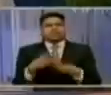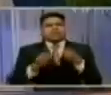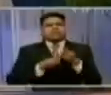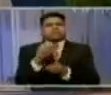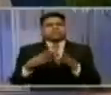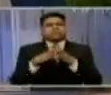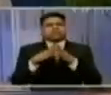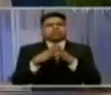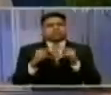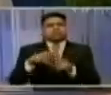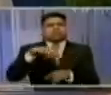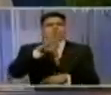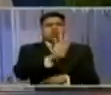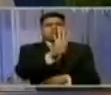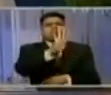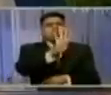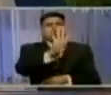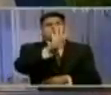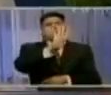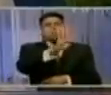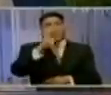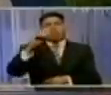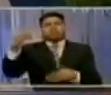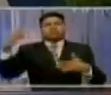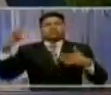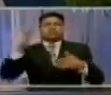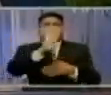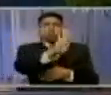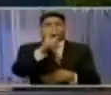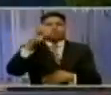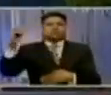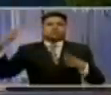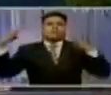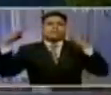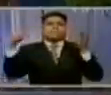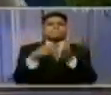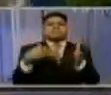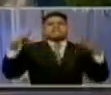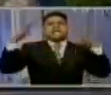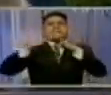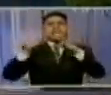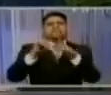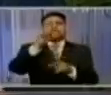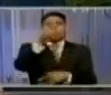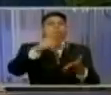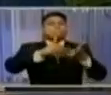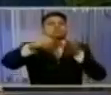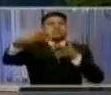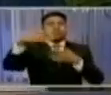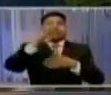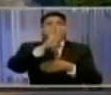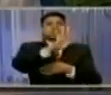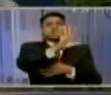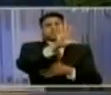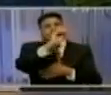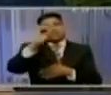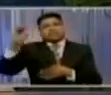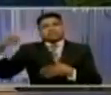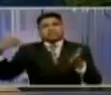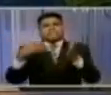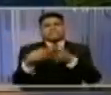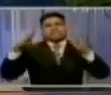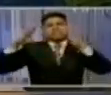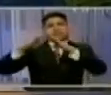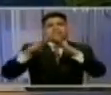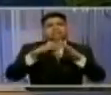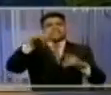las 400.000 viviendas y tratar de llegar este año a 1.500.000 viviendas en el año más duro de la